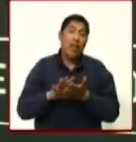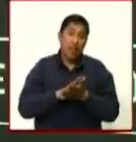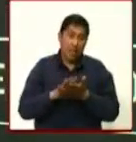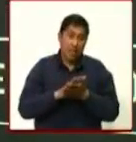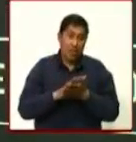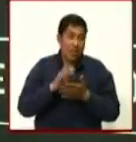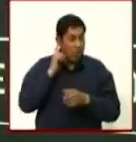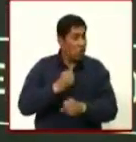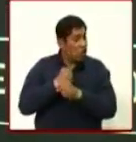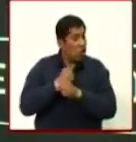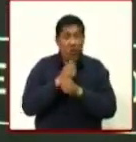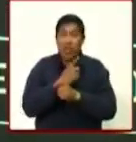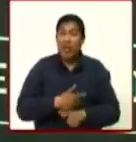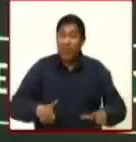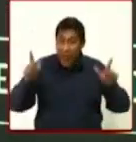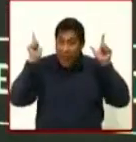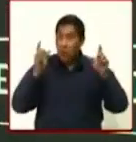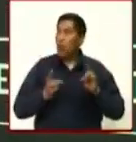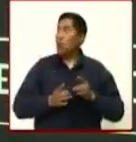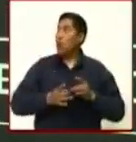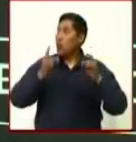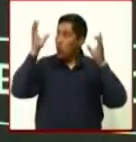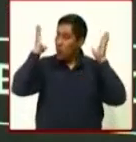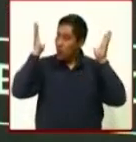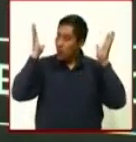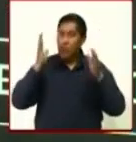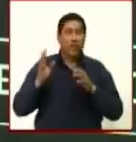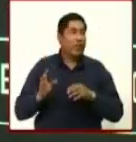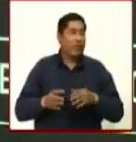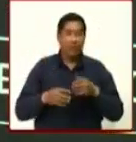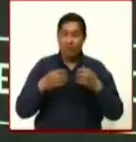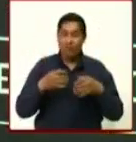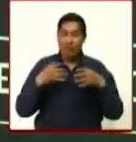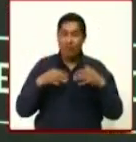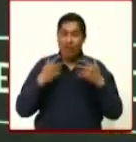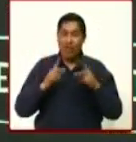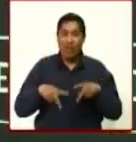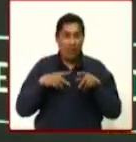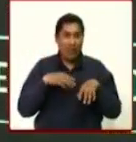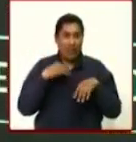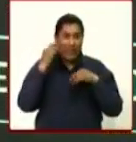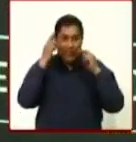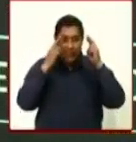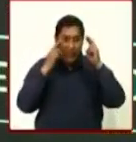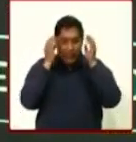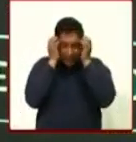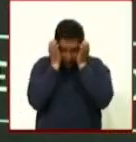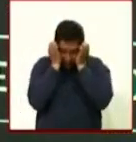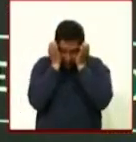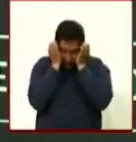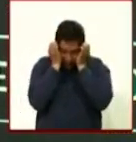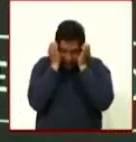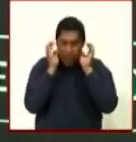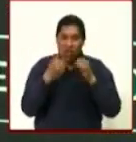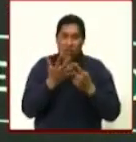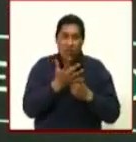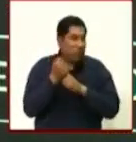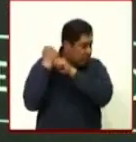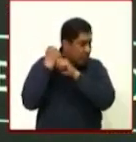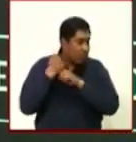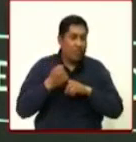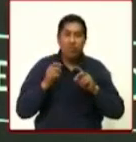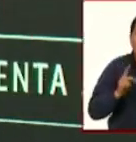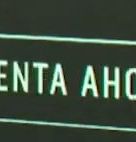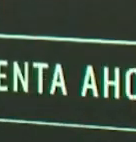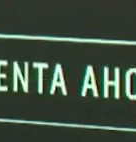sonidos de libertad que está dando mucho de que hablar y está obligando a la gente a que reflexione acerca de la trata y tráfico